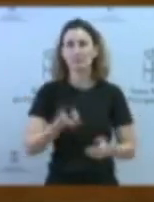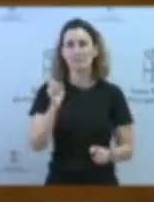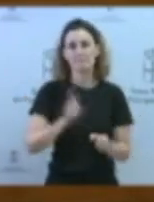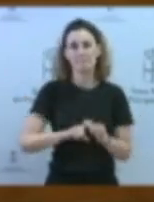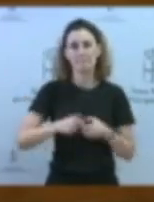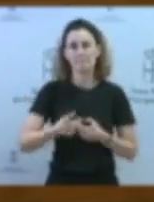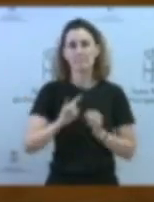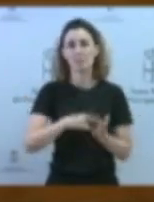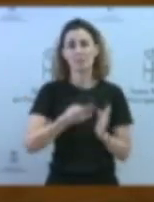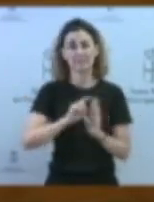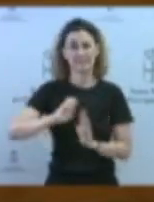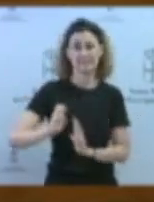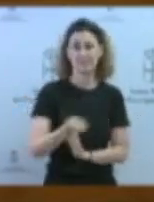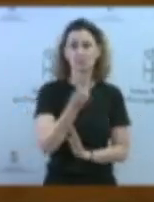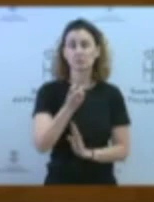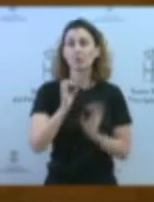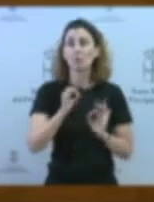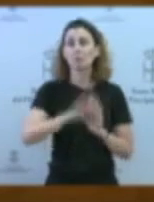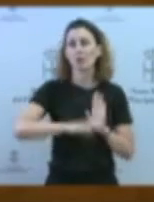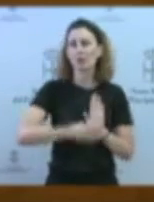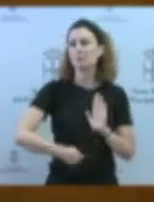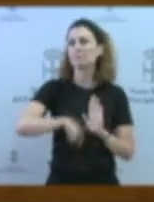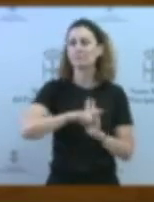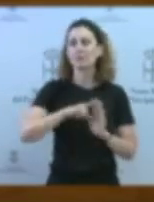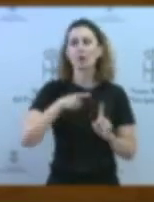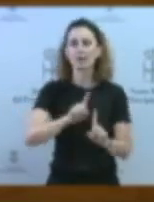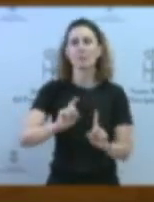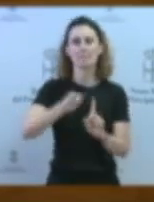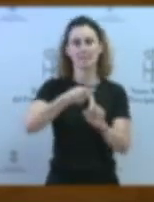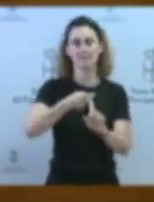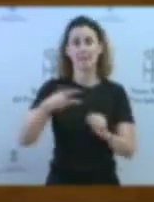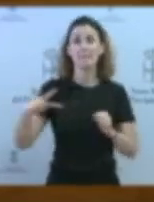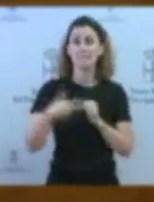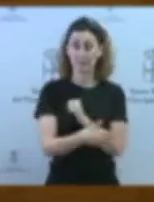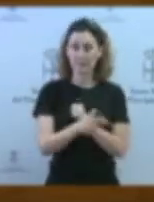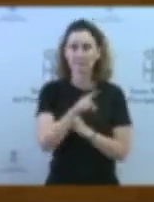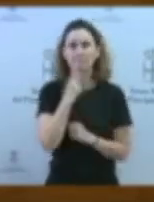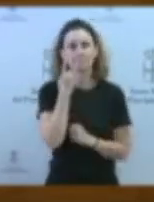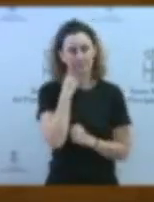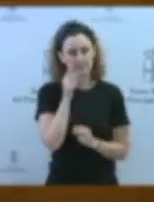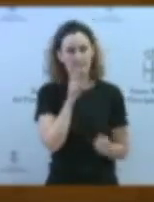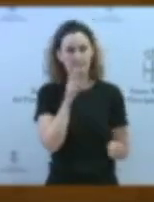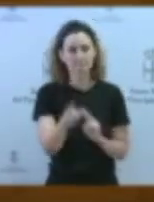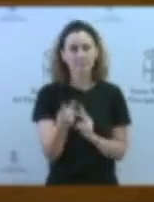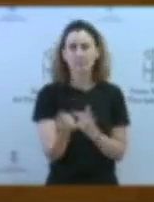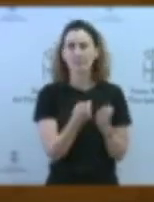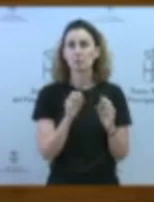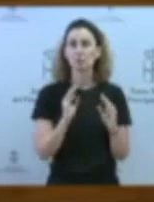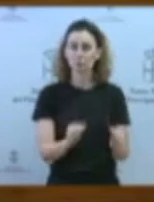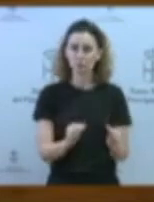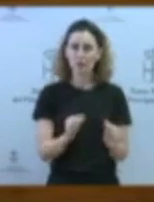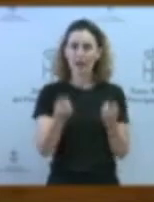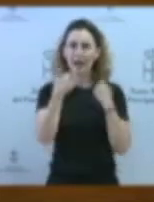para lograr este fin. Prevenir, detectar y dar respuesta a las necesidades educativas del alumnado a través del trabajo en equipo